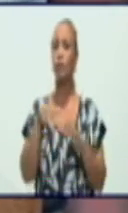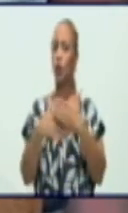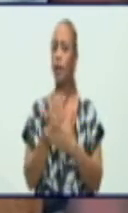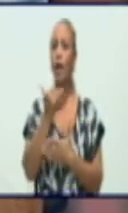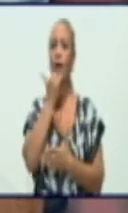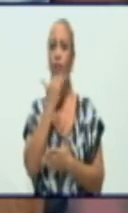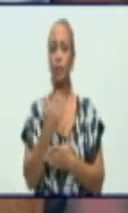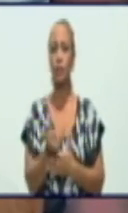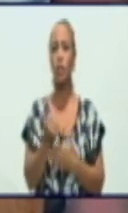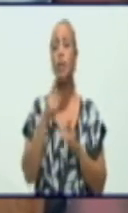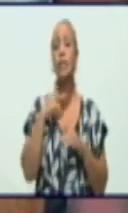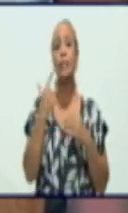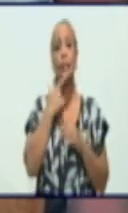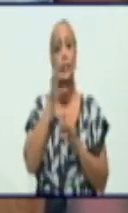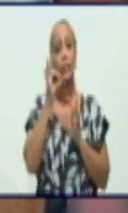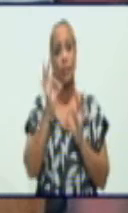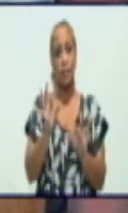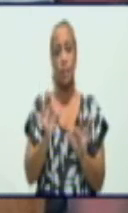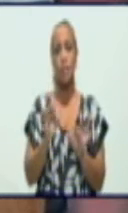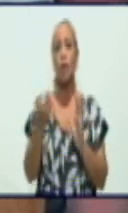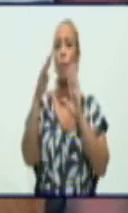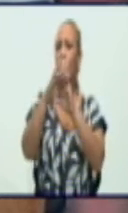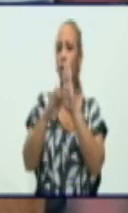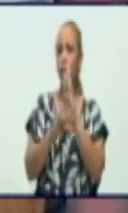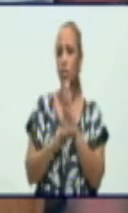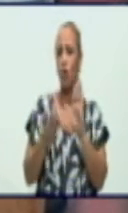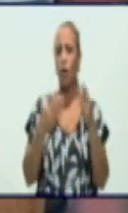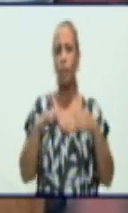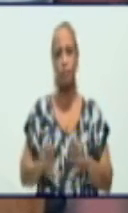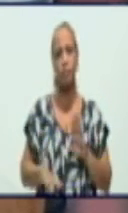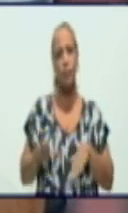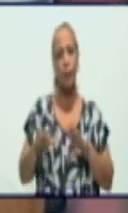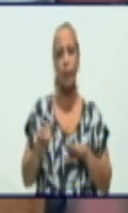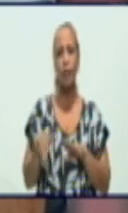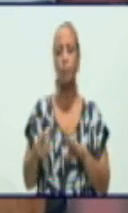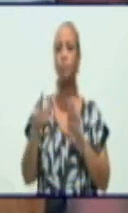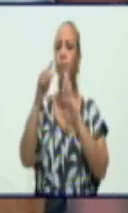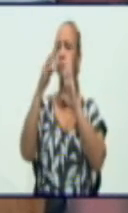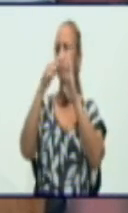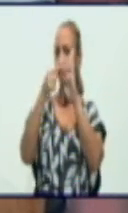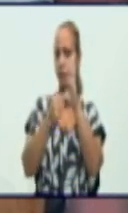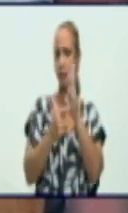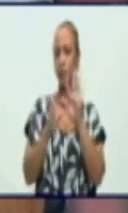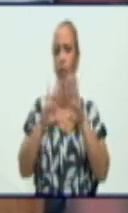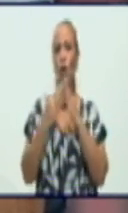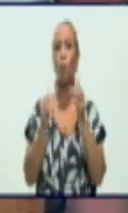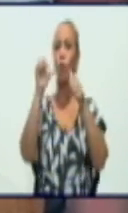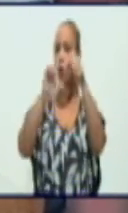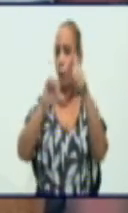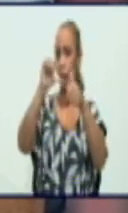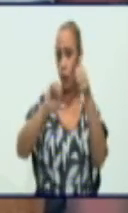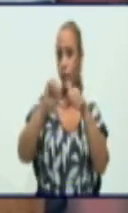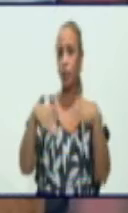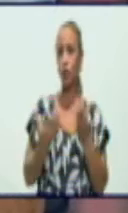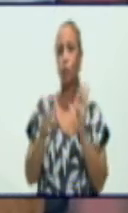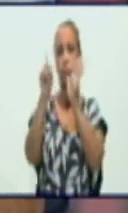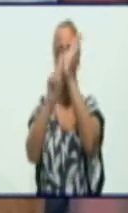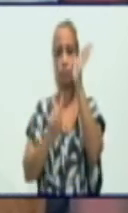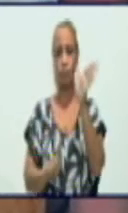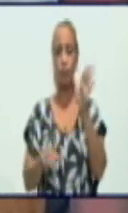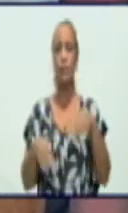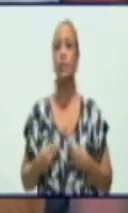es una programación que depende en gran medida de la generación, cómo se va comportando, y sobre todo de la demanda nuestra aquí